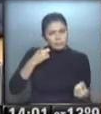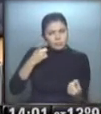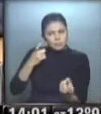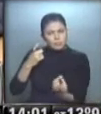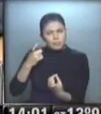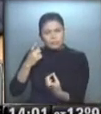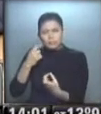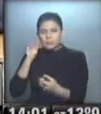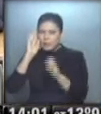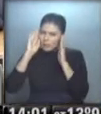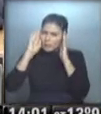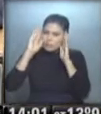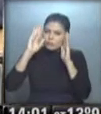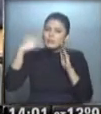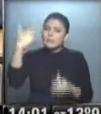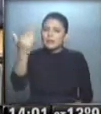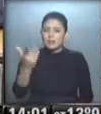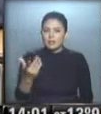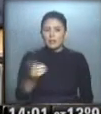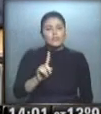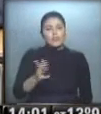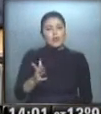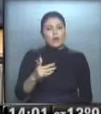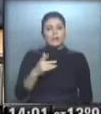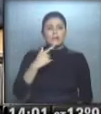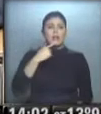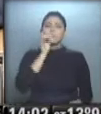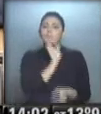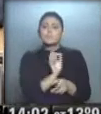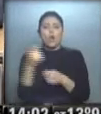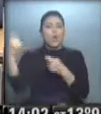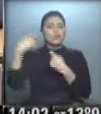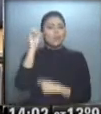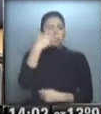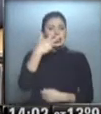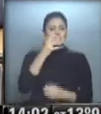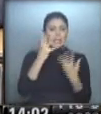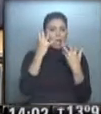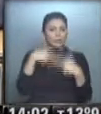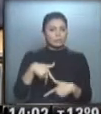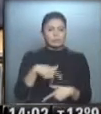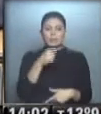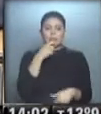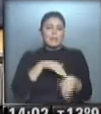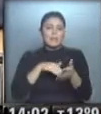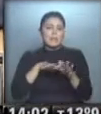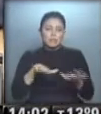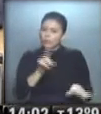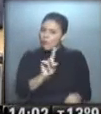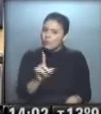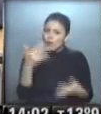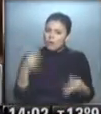a mirar lejos, a no dejarme llevar por una circunstancia particular